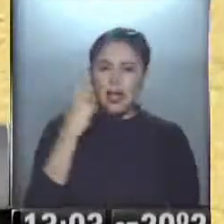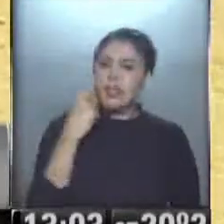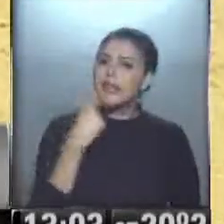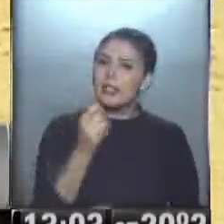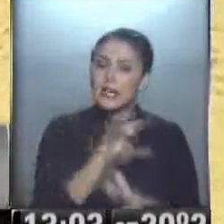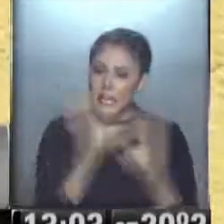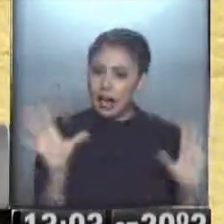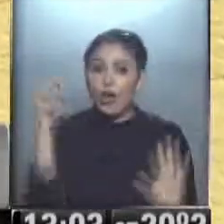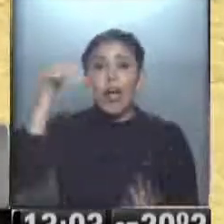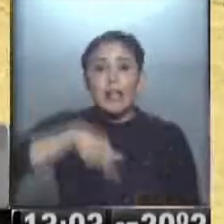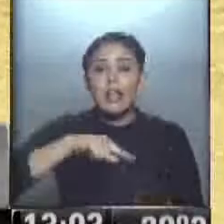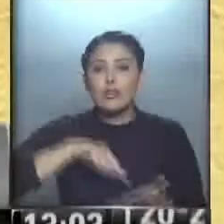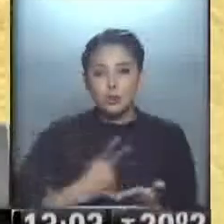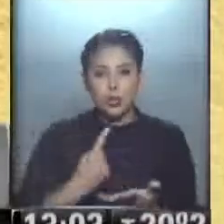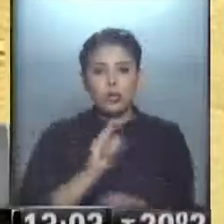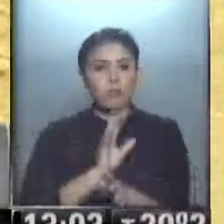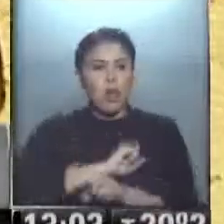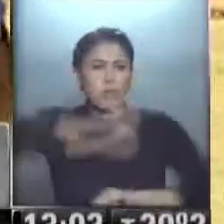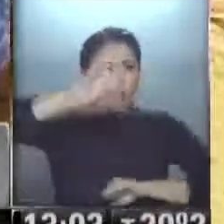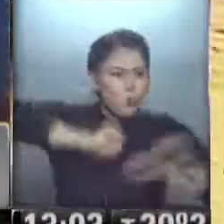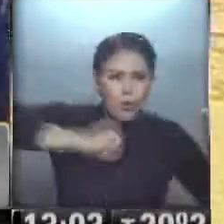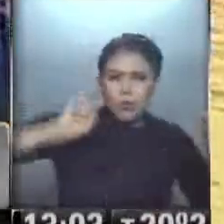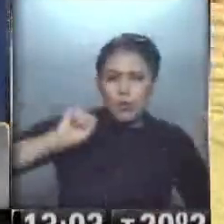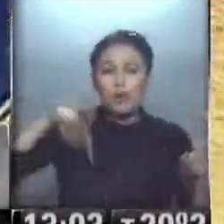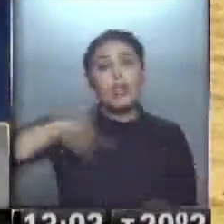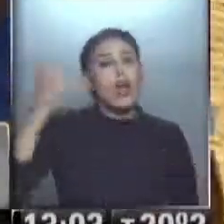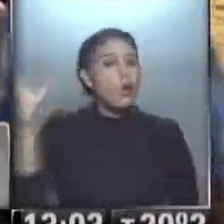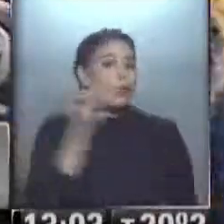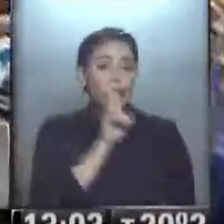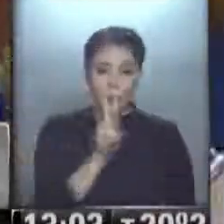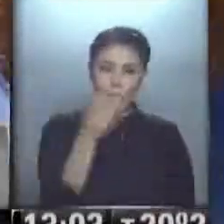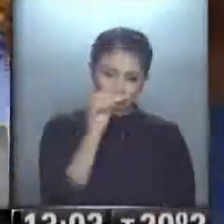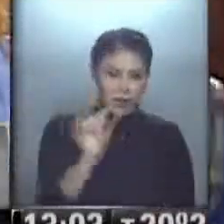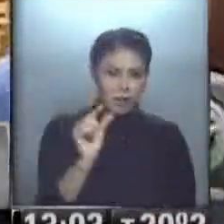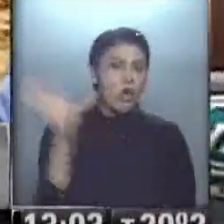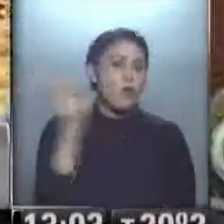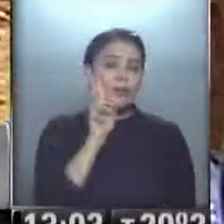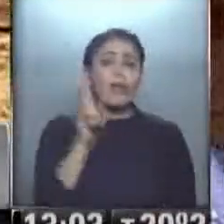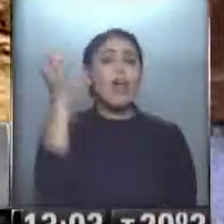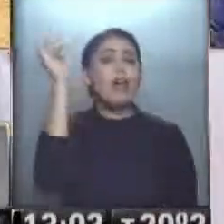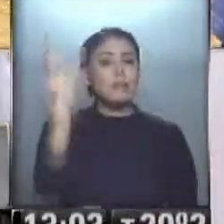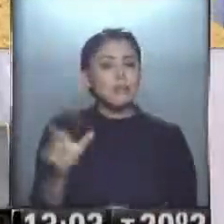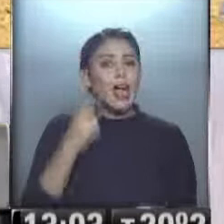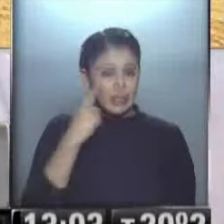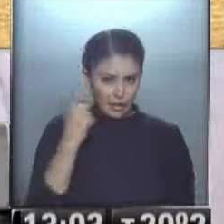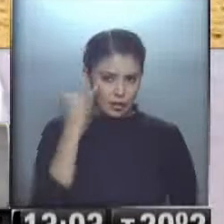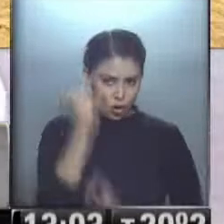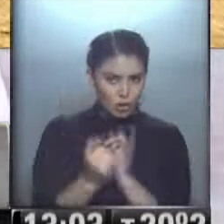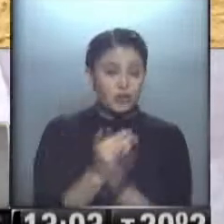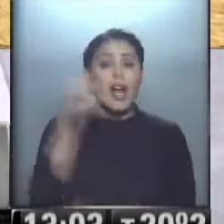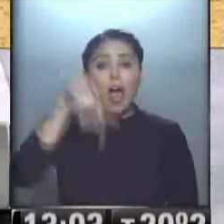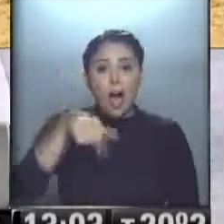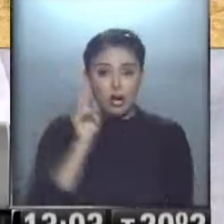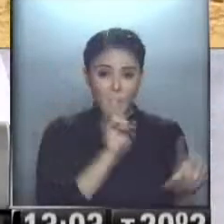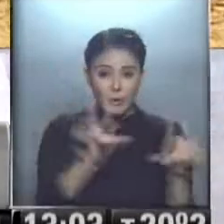Decía, esta es una ciudad bombardeada. Nosotros vamos a escuchar en instantes el testimonio del intendente. Pero lo que estamos